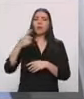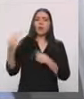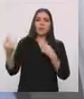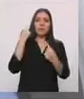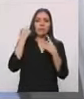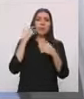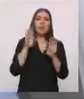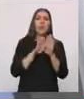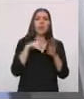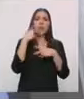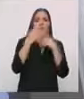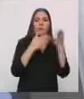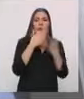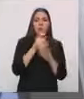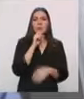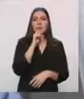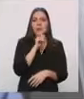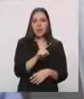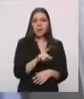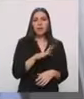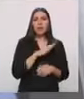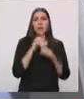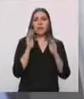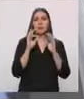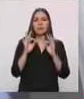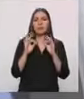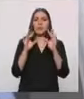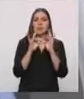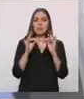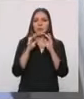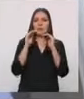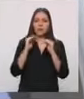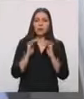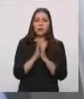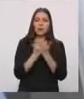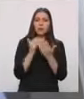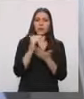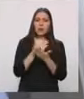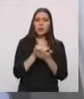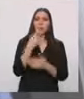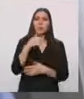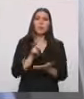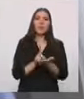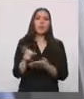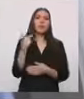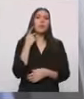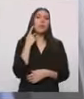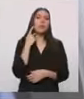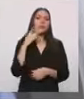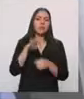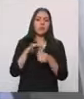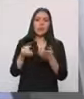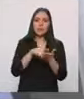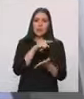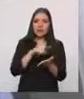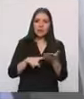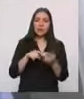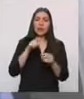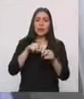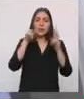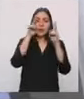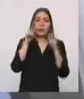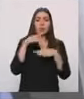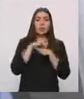descalificativos. Tenemos también pues instructivos a través de cuadernillos de derechos político-electorales en los cuales pues el tema de género pues no